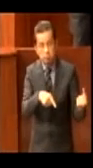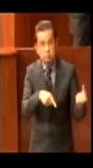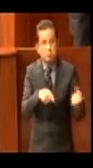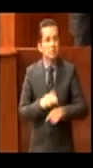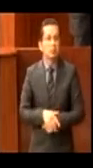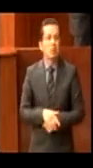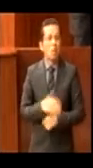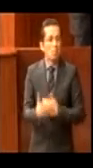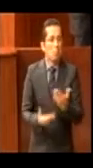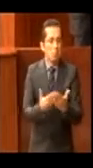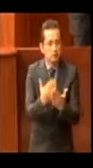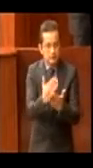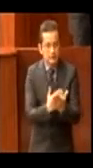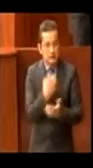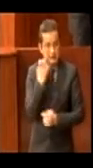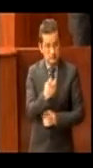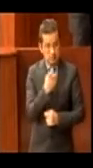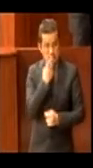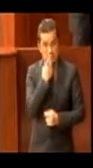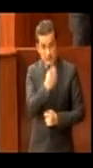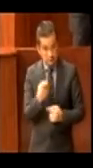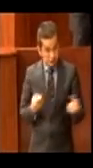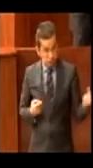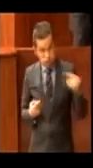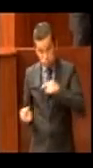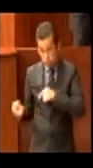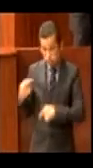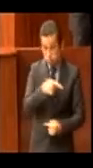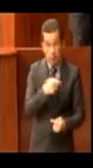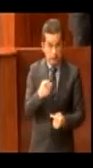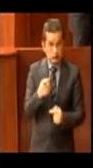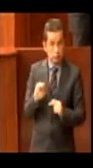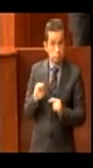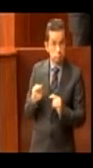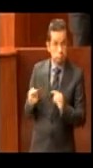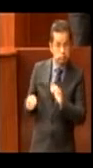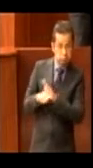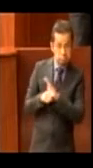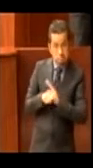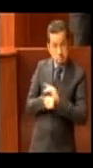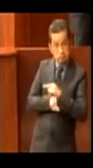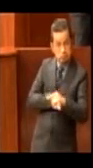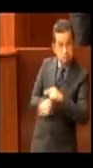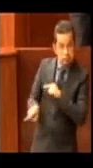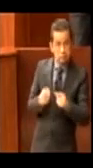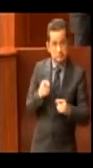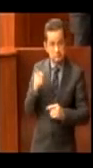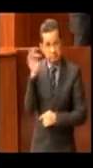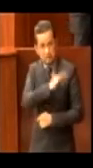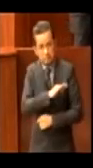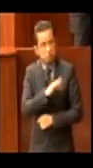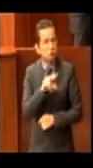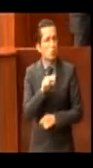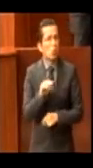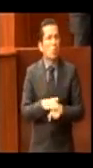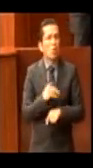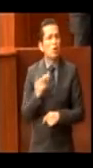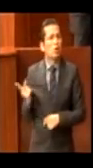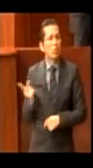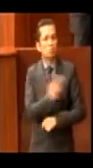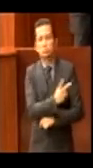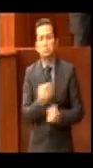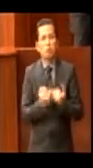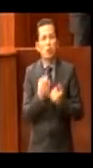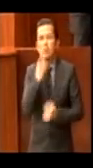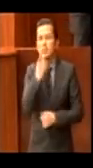expresiones no son calumnias porque en la conversación de facebook ambas partes se acusaron de cometer ilícitos sin